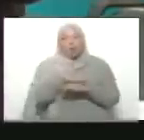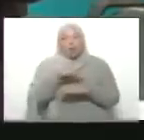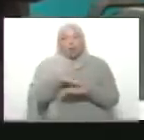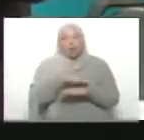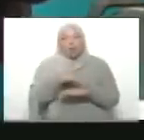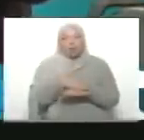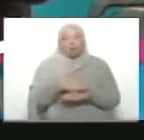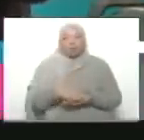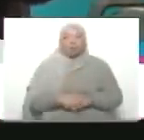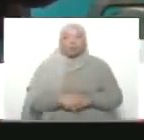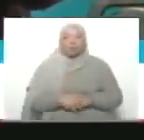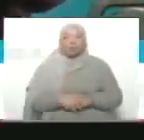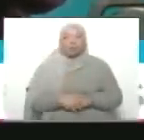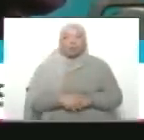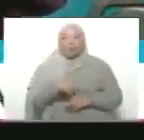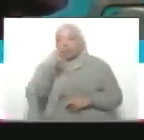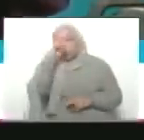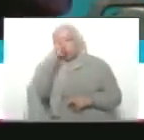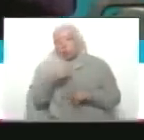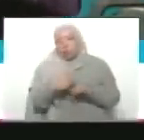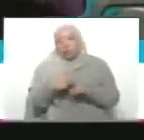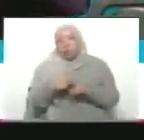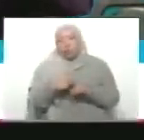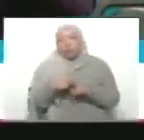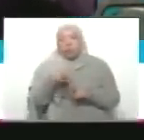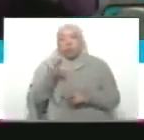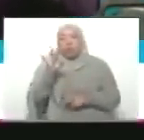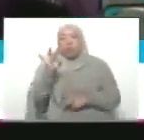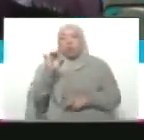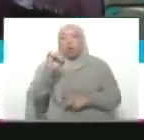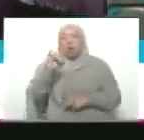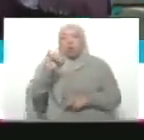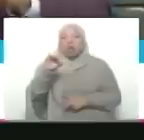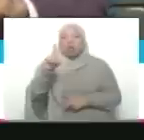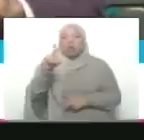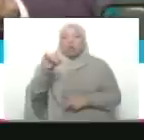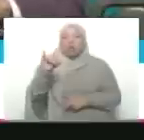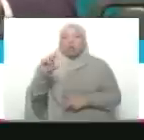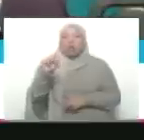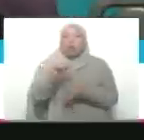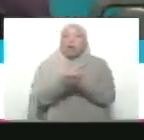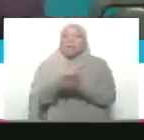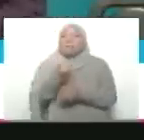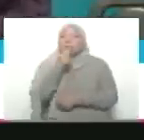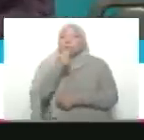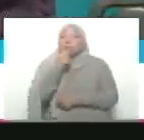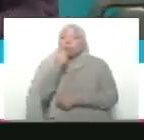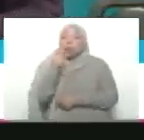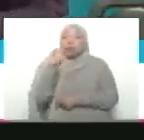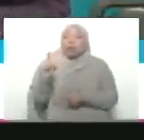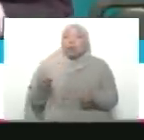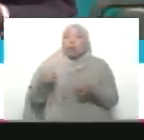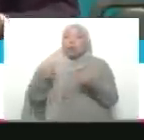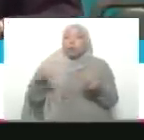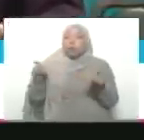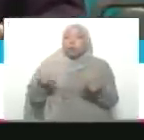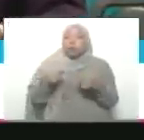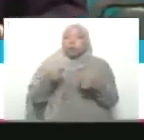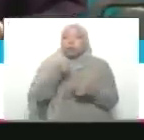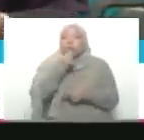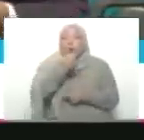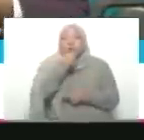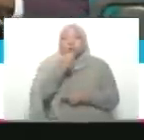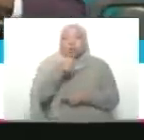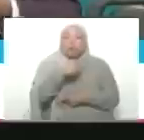día jueves en homenaje a fidias Danilo Escalona que fue fidias Danilo locutor